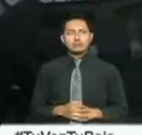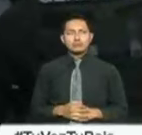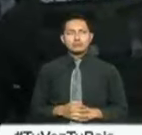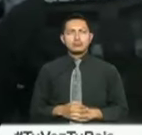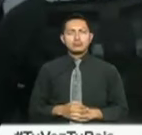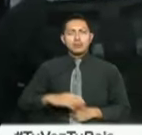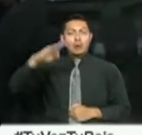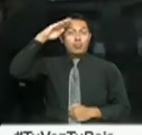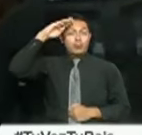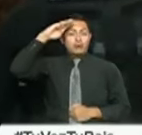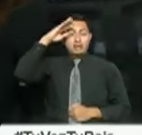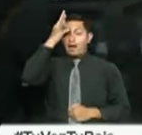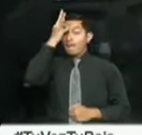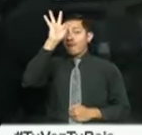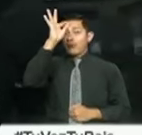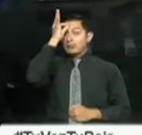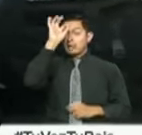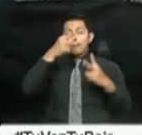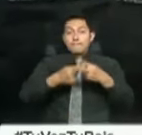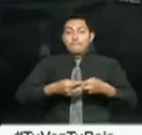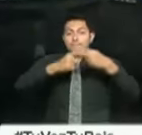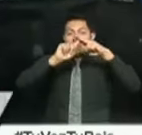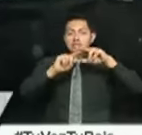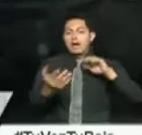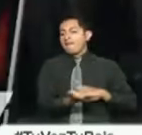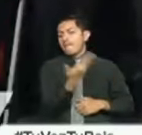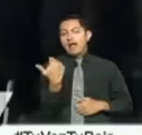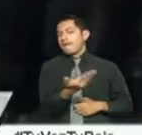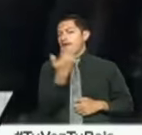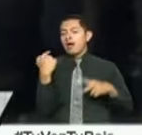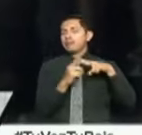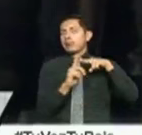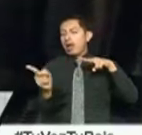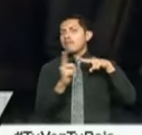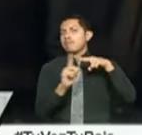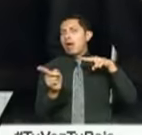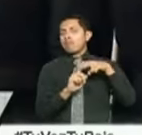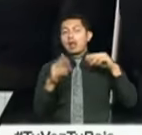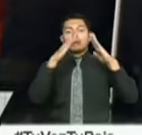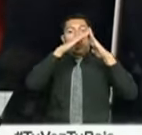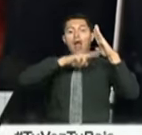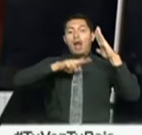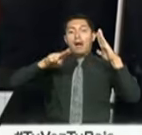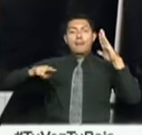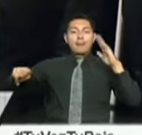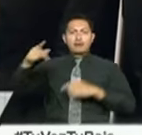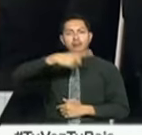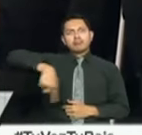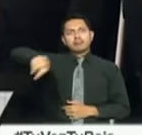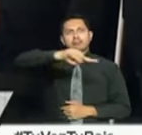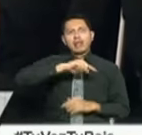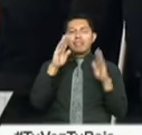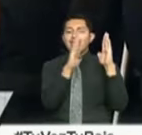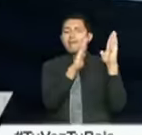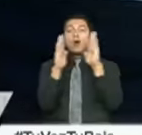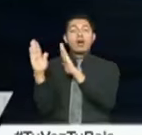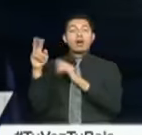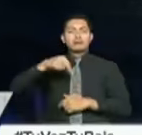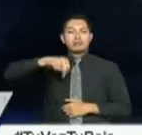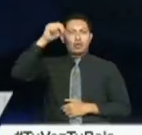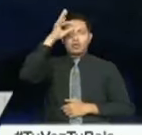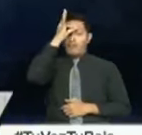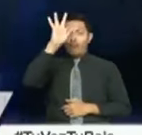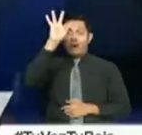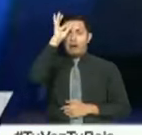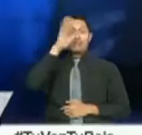La policía francesa comenzó a evacuar en la mañana del viernes un campamento provisional en el norte de París, donde al menos 1.500